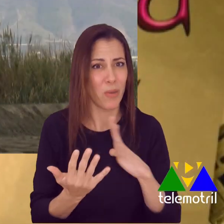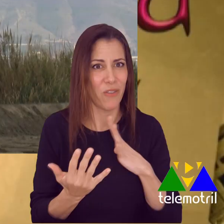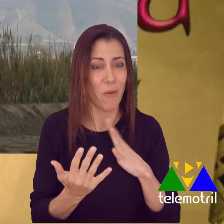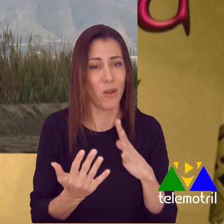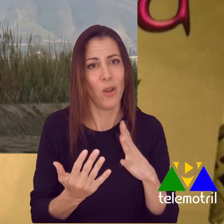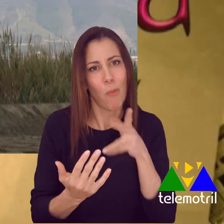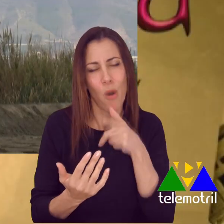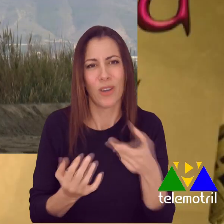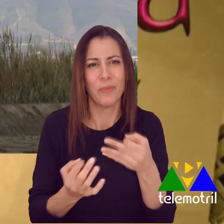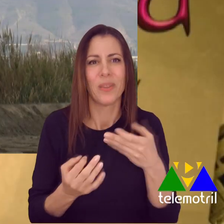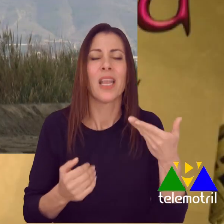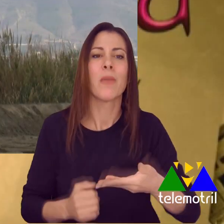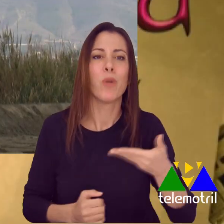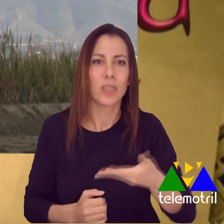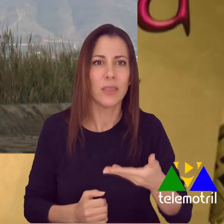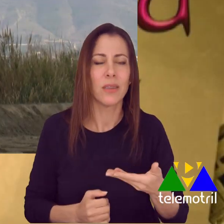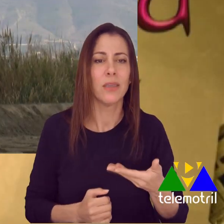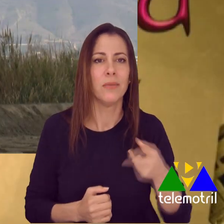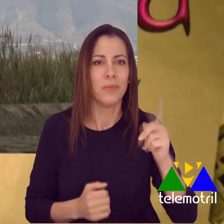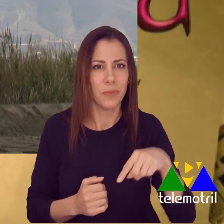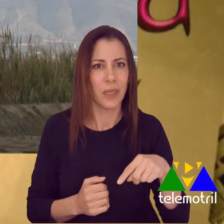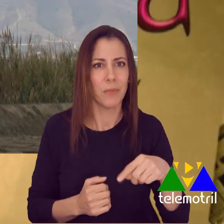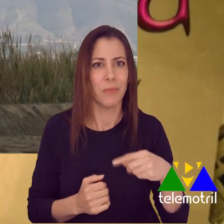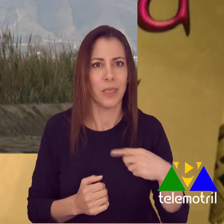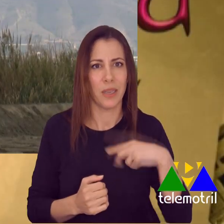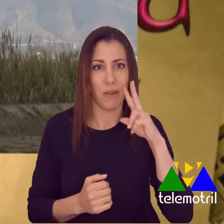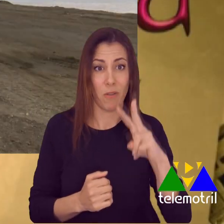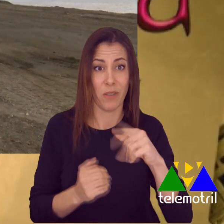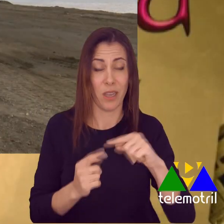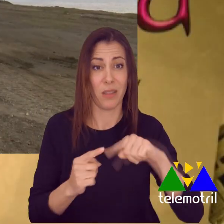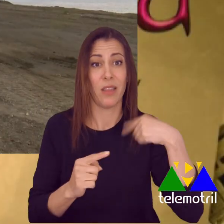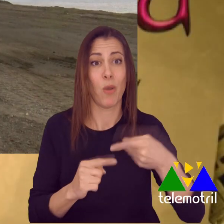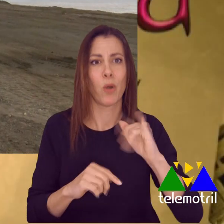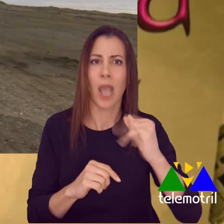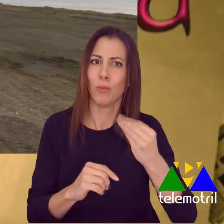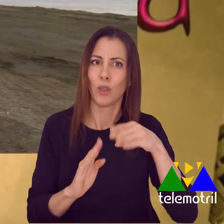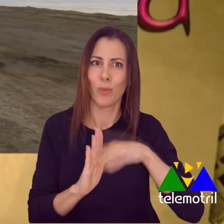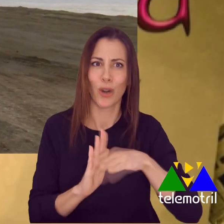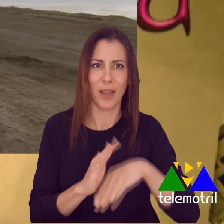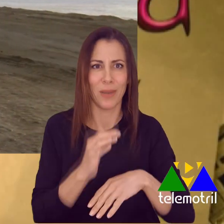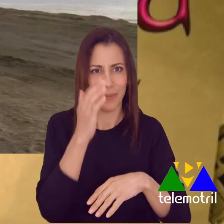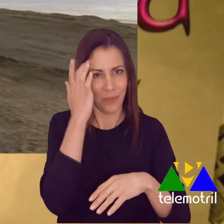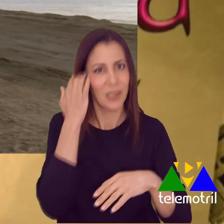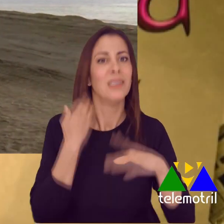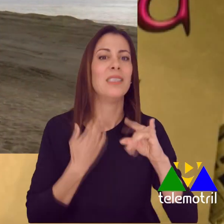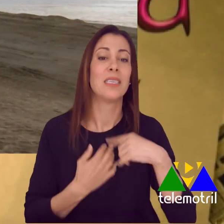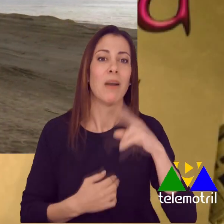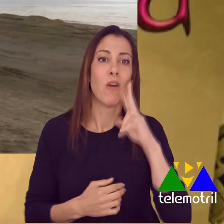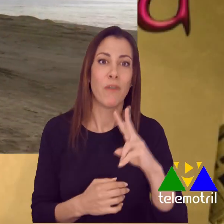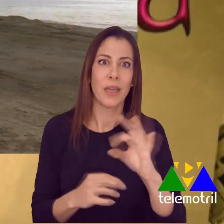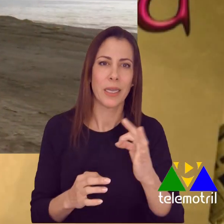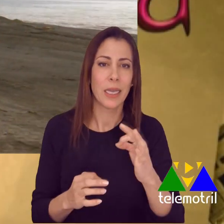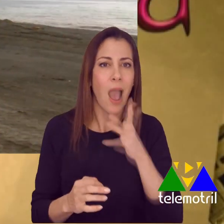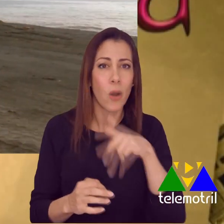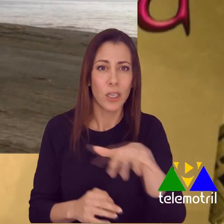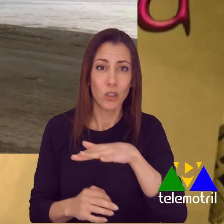muy por encima de eso, de esta importancia y de lo que vamos a ver a continuación, porque tenemos muchos programas por delante. Vamos a ver un trozo de playa que hoy